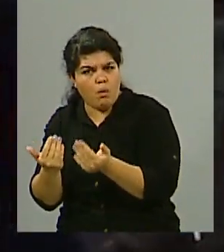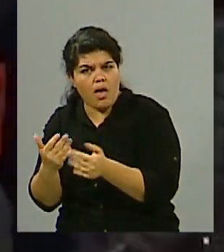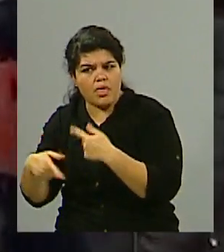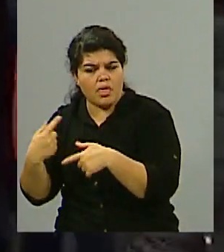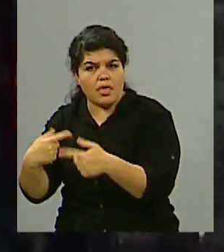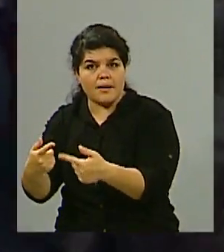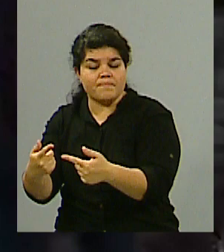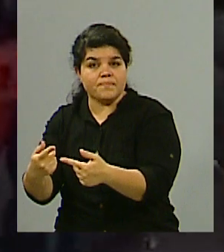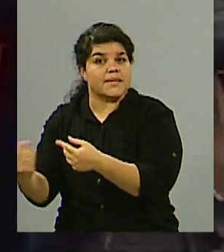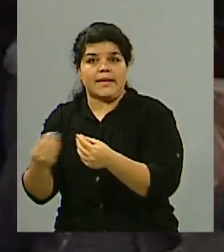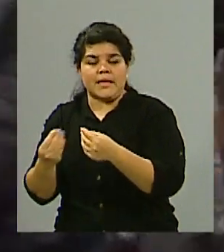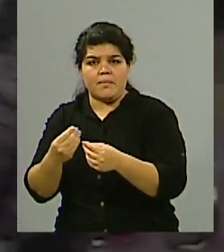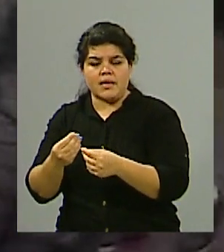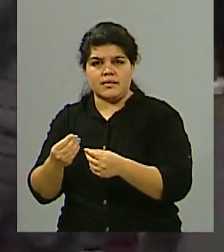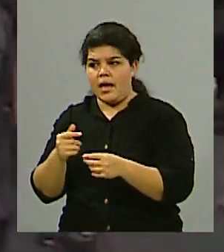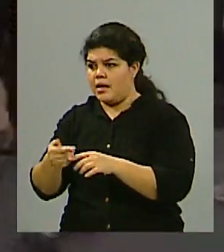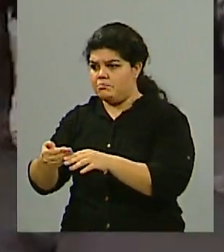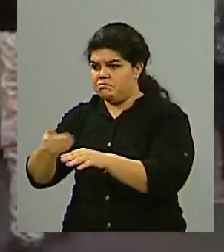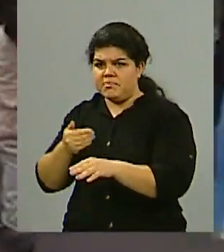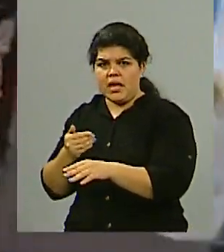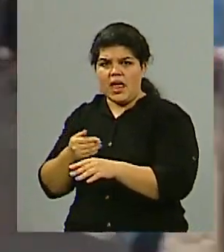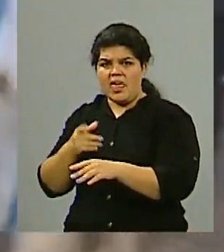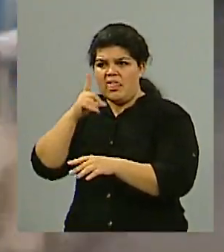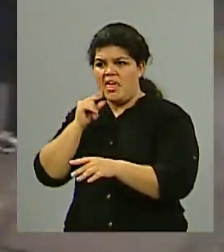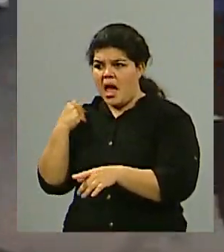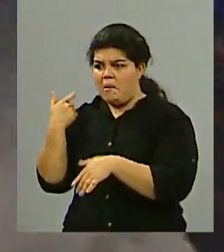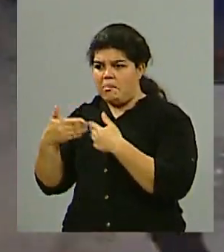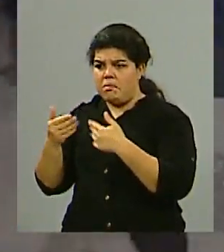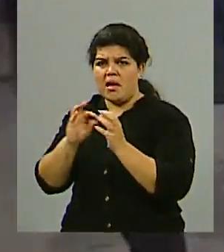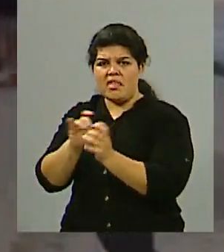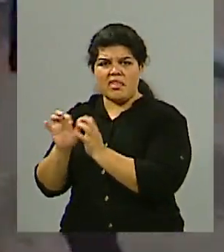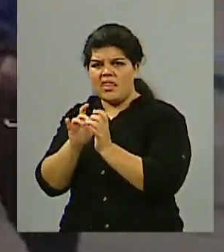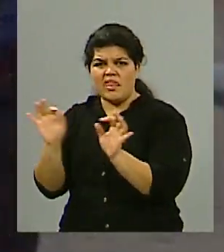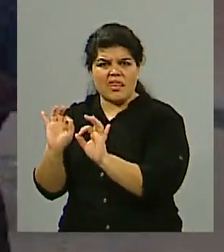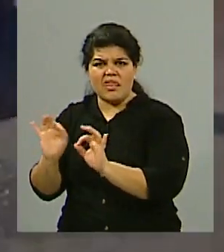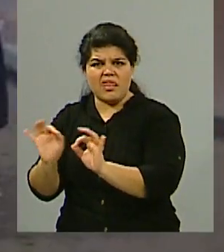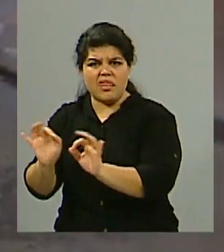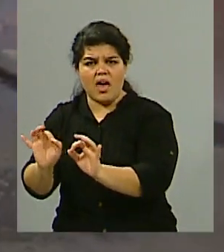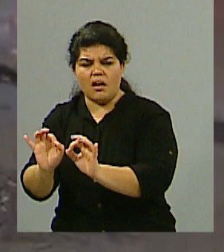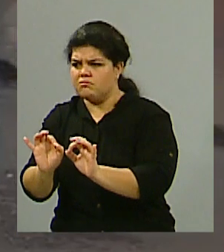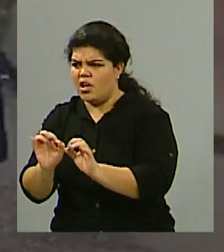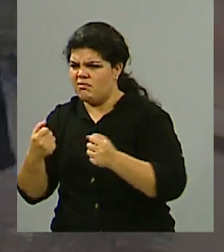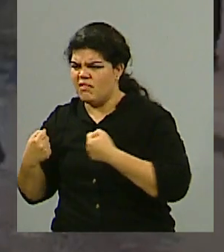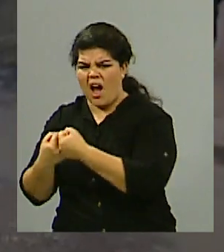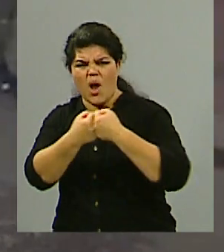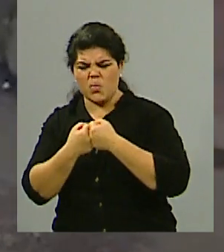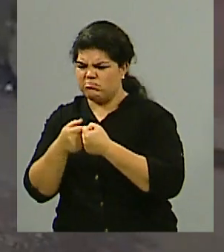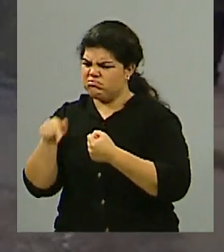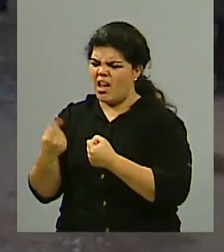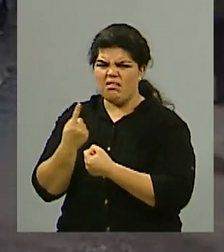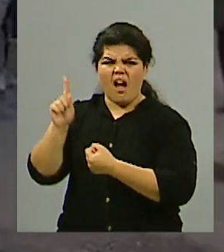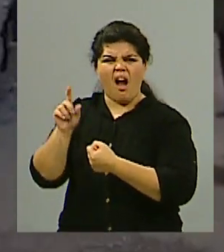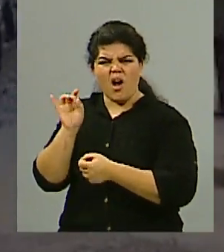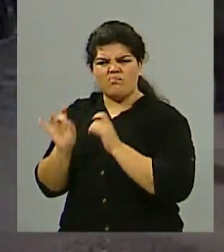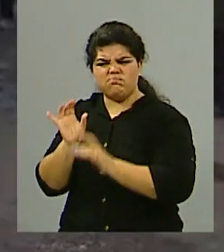en tiempo récord casi se dio esta reforma, con un quórum muy cuestionado, con una temporalidad muy cuestionada y